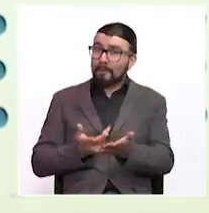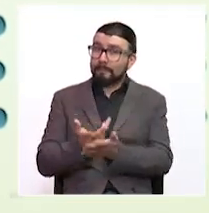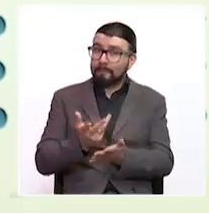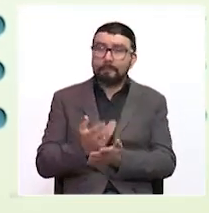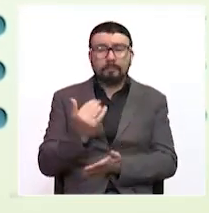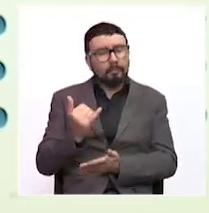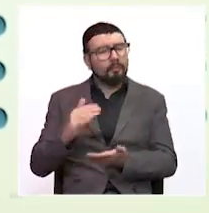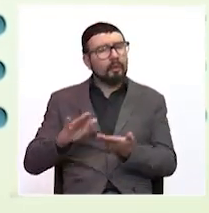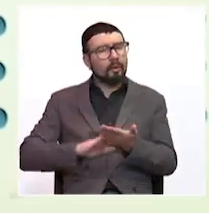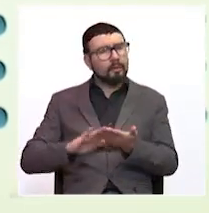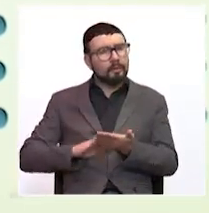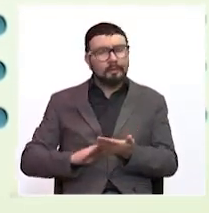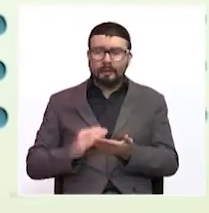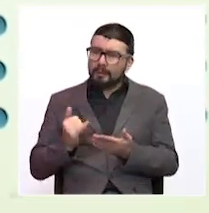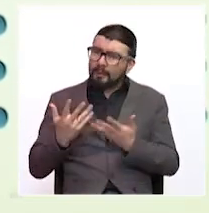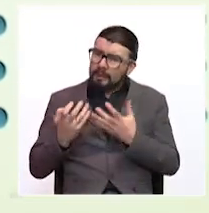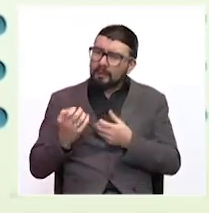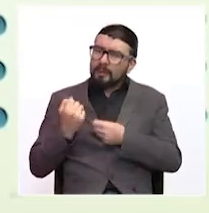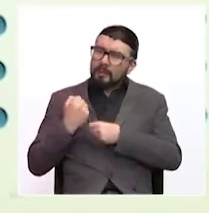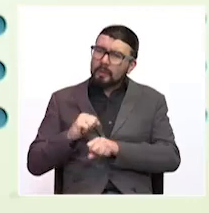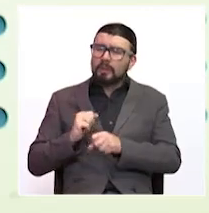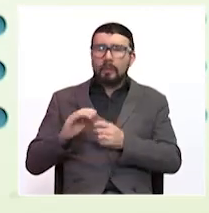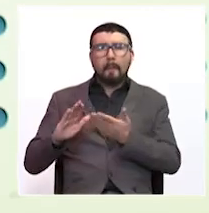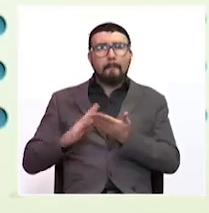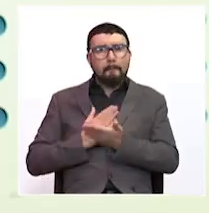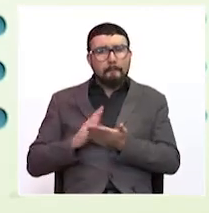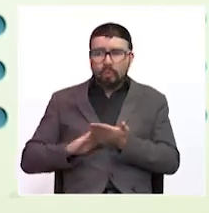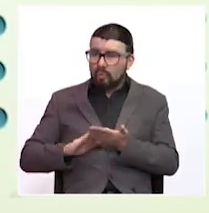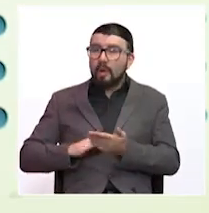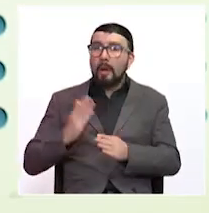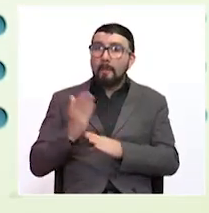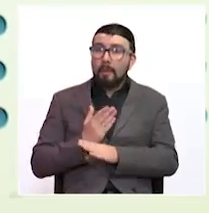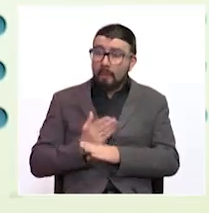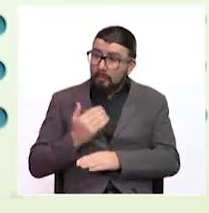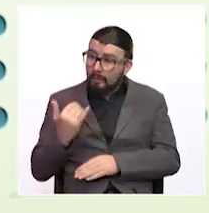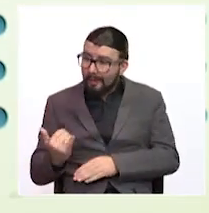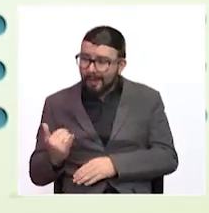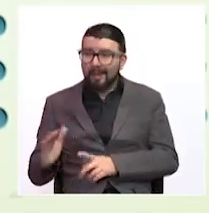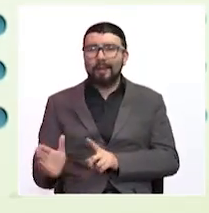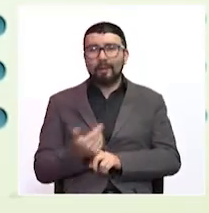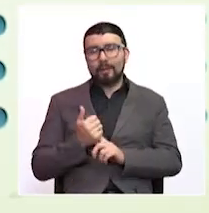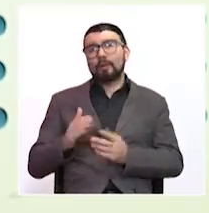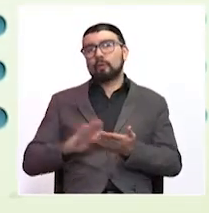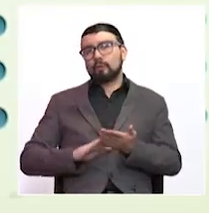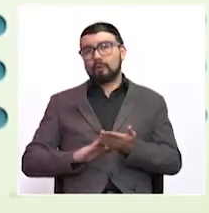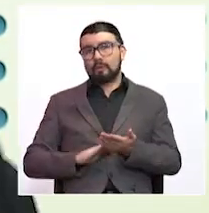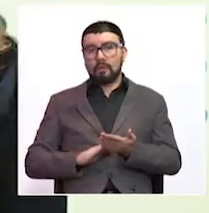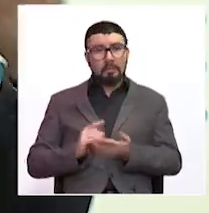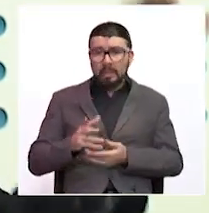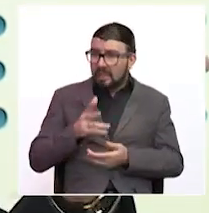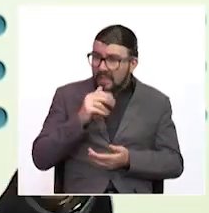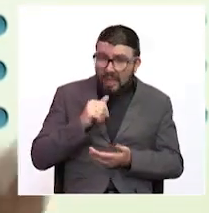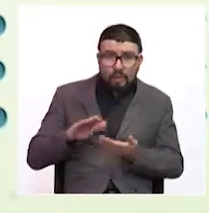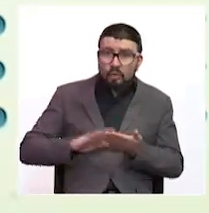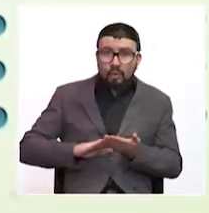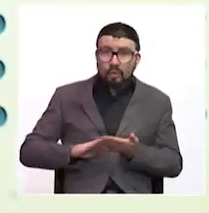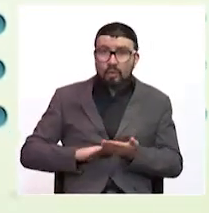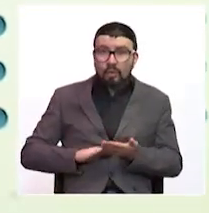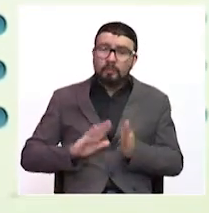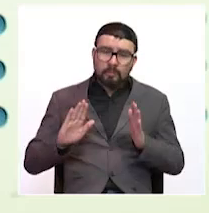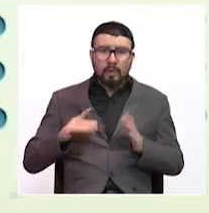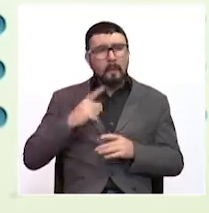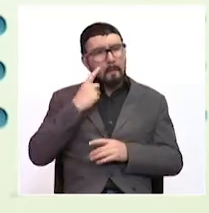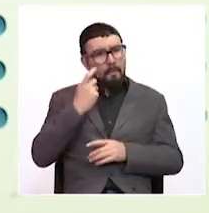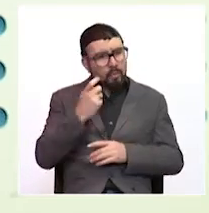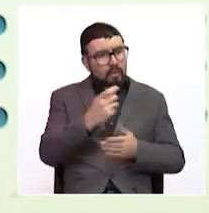el tratar de abordar un problema y encontrarle una solución si esto no funciona busque una